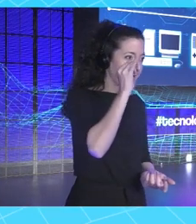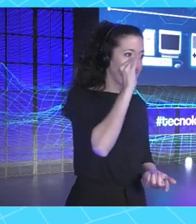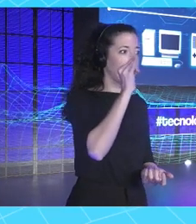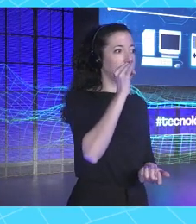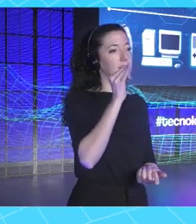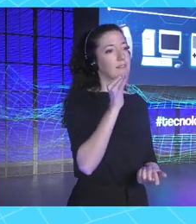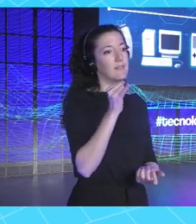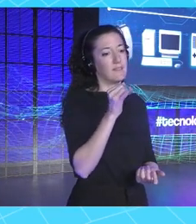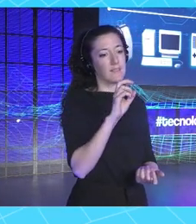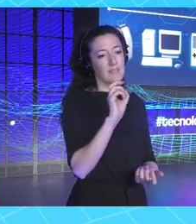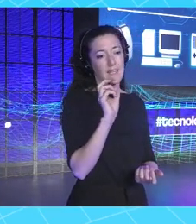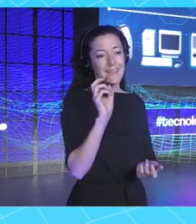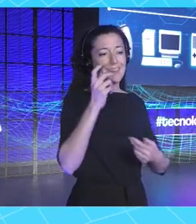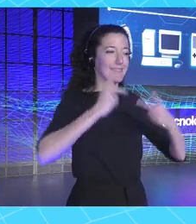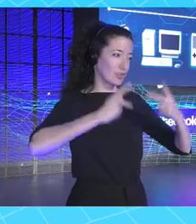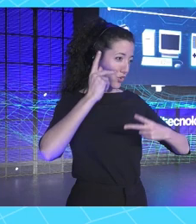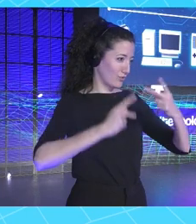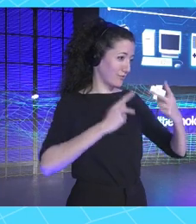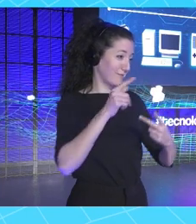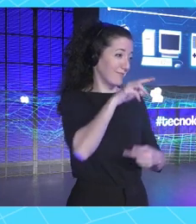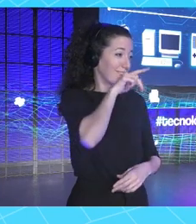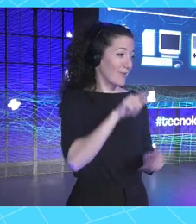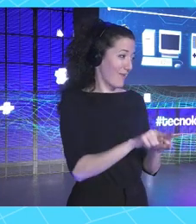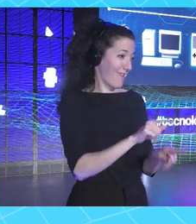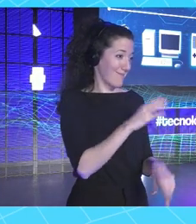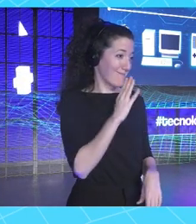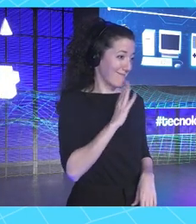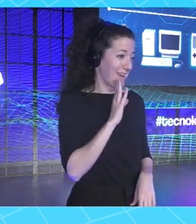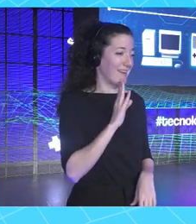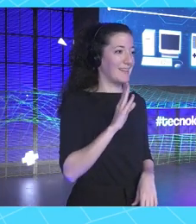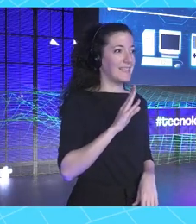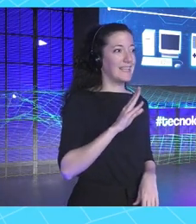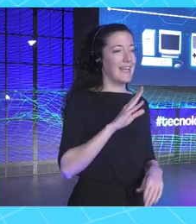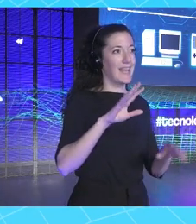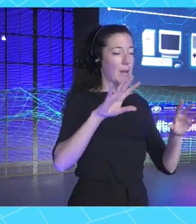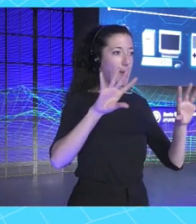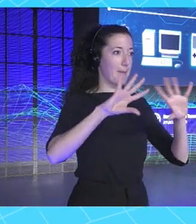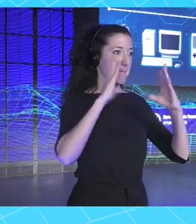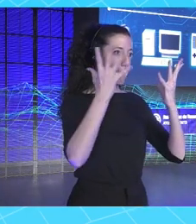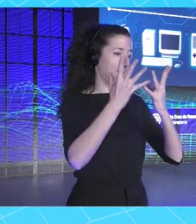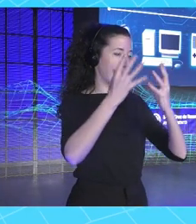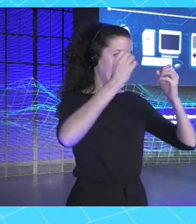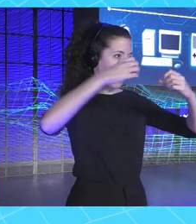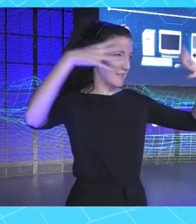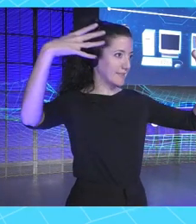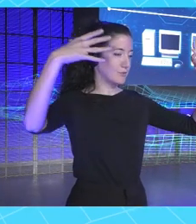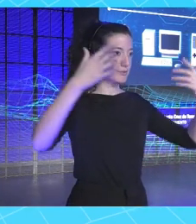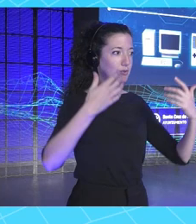tir Torres lo estoy diciendo como mi madre el metaverso realidad virtual